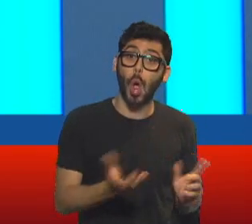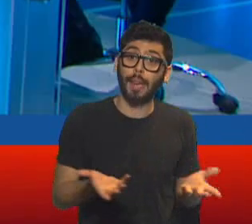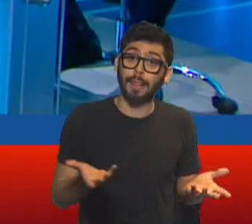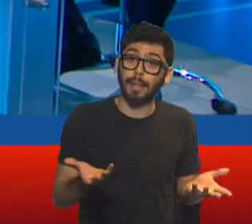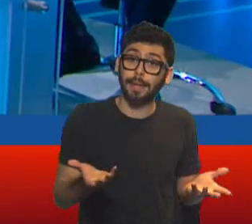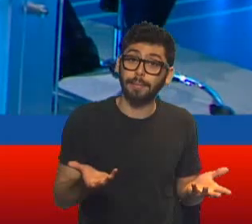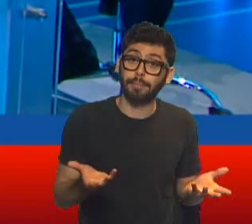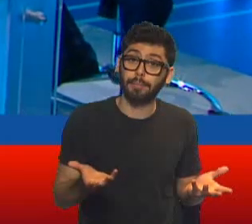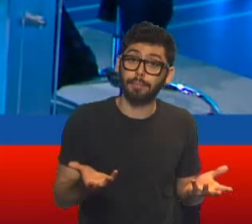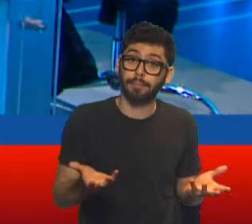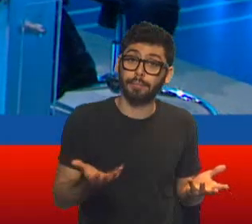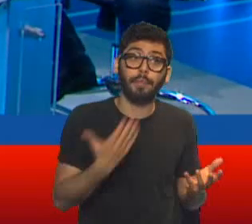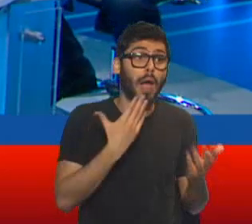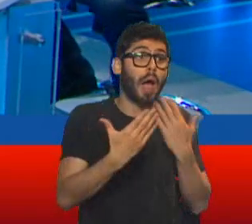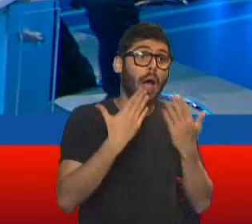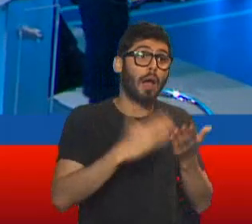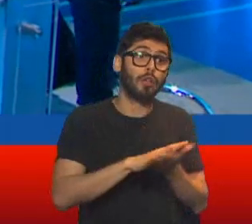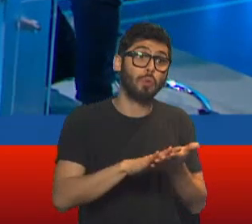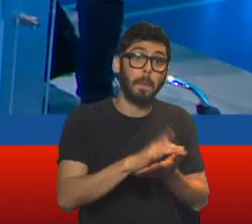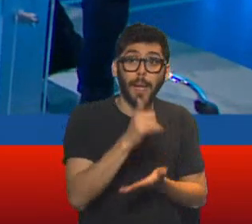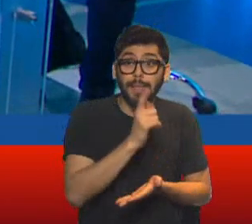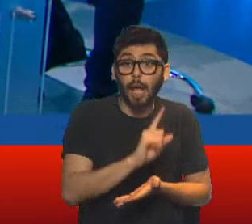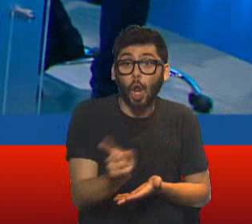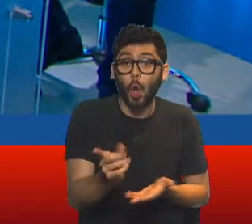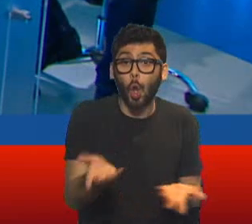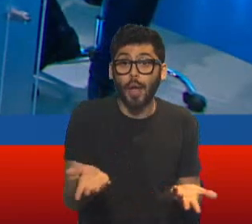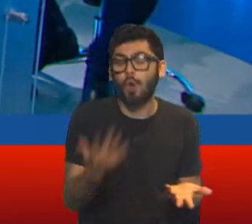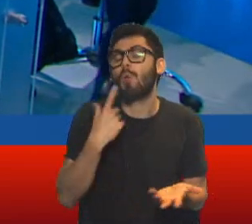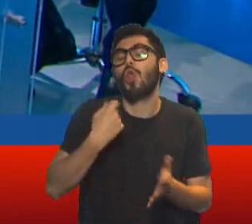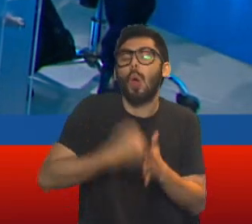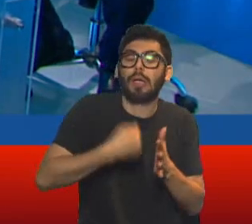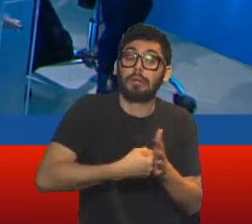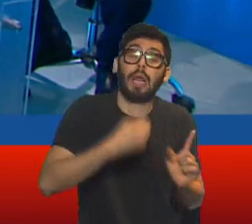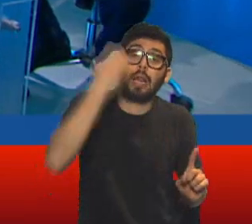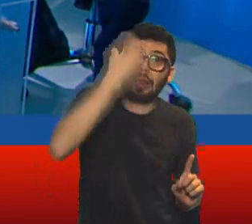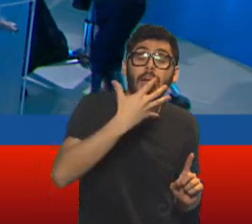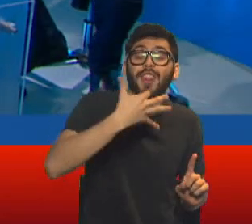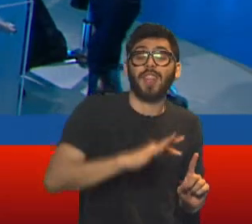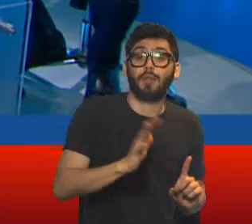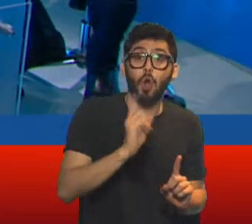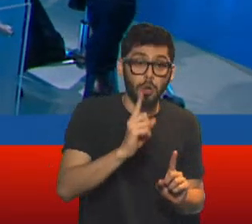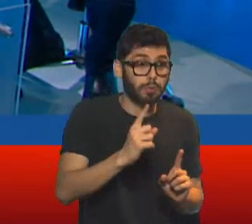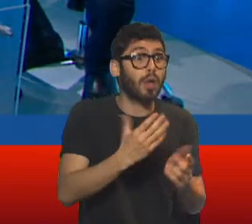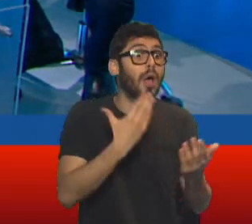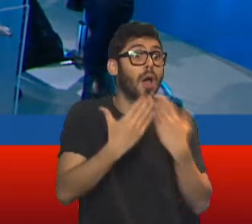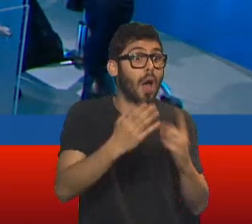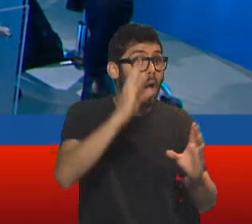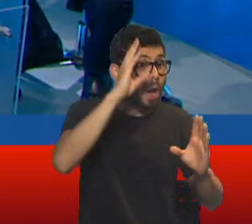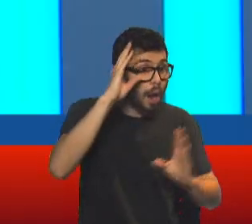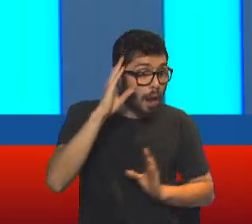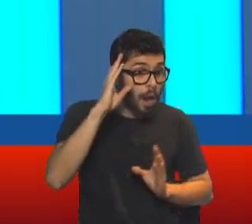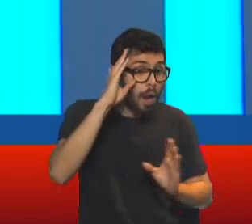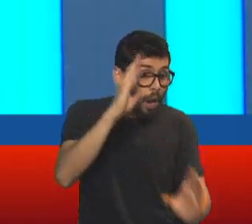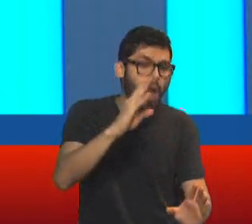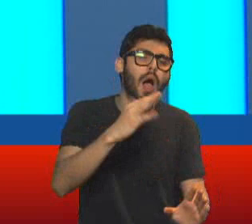veces, hablando no se entiende. No queda otra. La Hay gente que se hacerlos entiende entender. hablando cuando el otro escucha. Cuando el otro